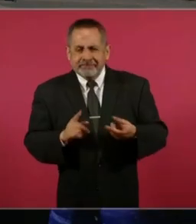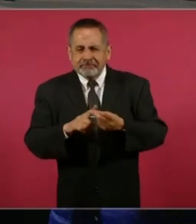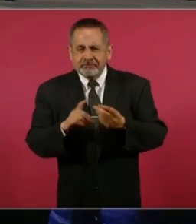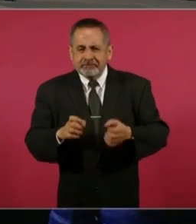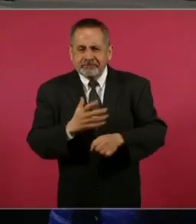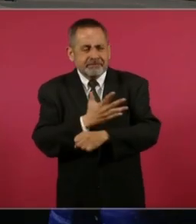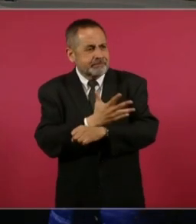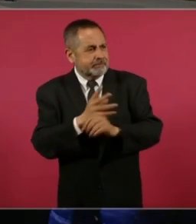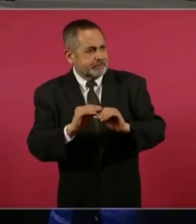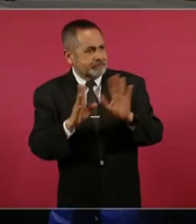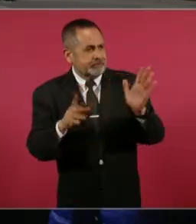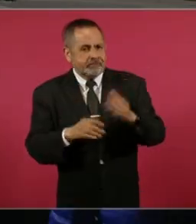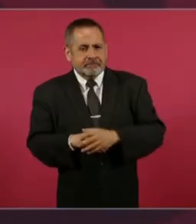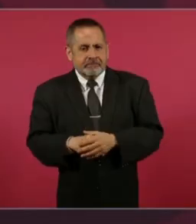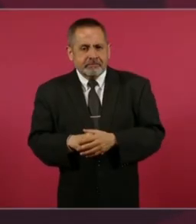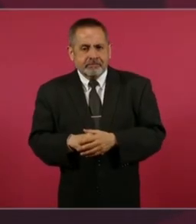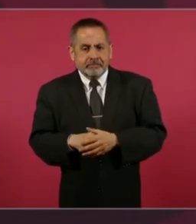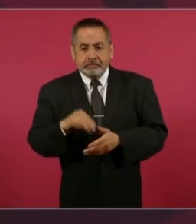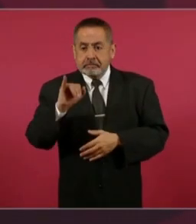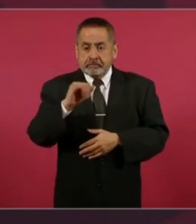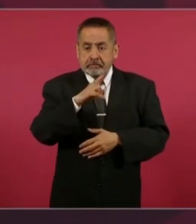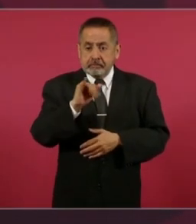transparencia ocultando